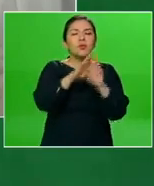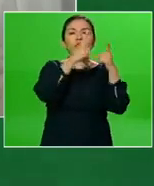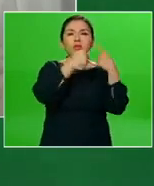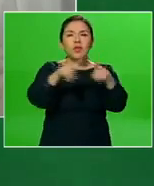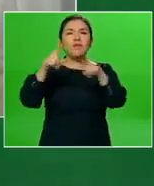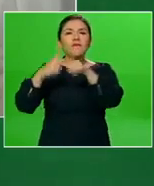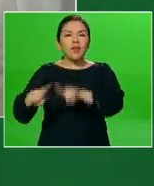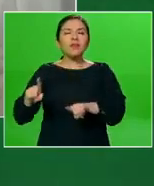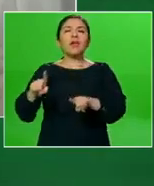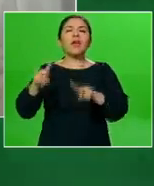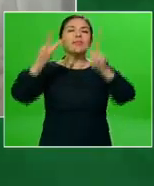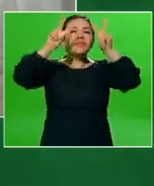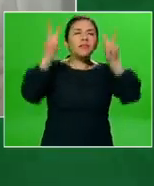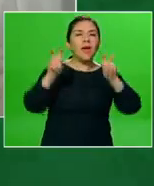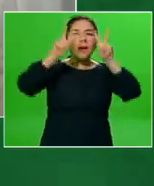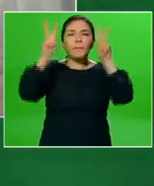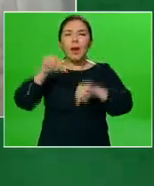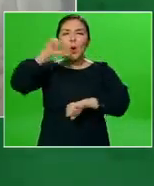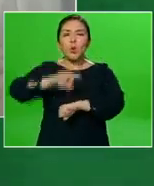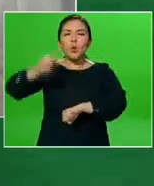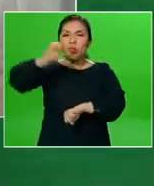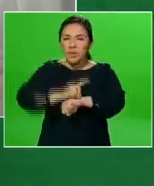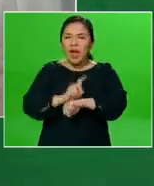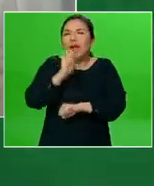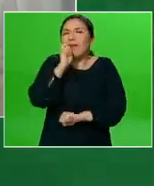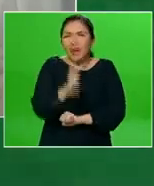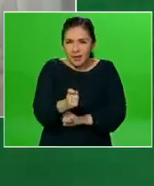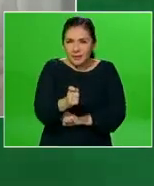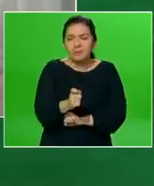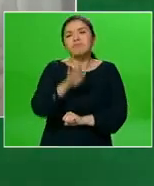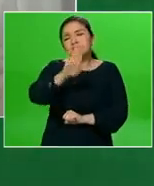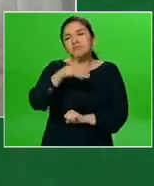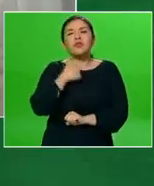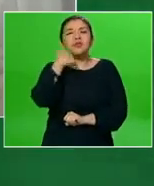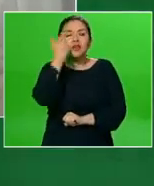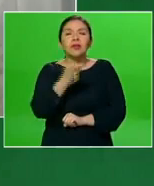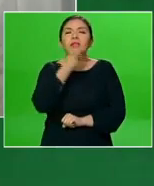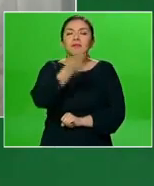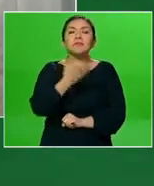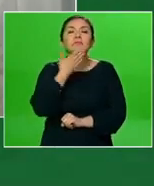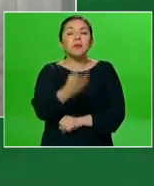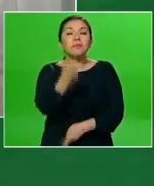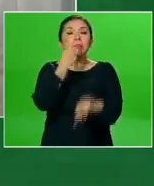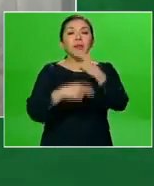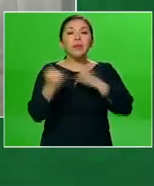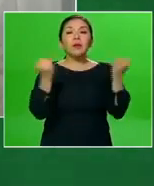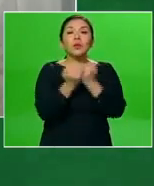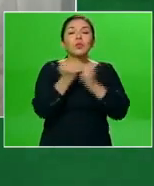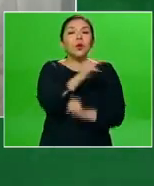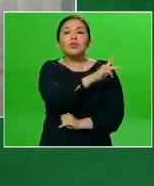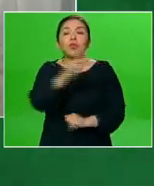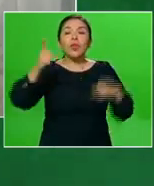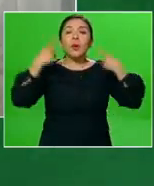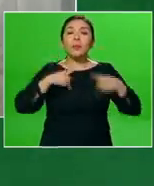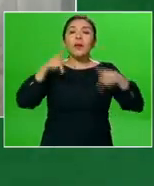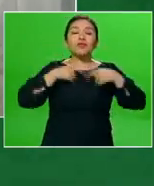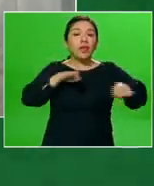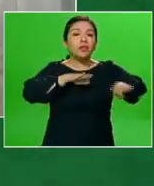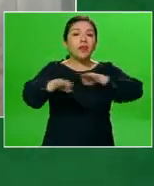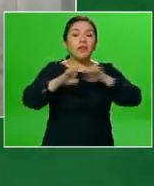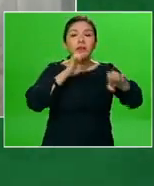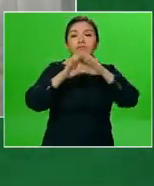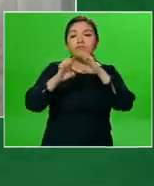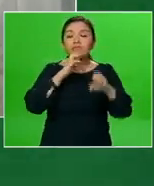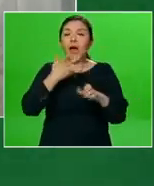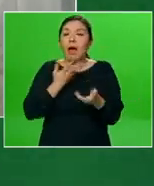módulos o componentes que vamos a ver el día de hoy quisiera dar la bienvenida también a todos los reporteros y reporteras que están